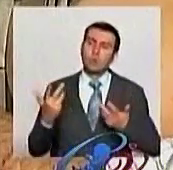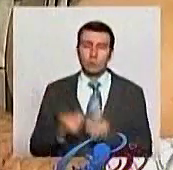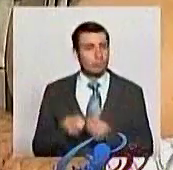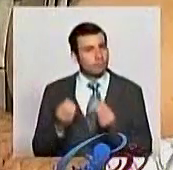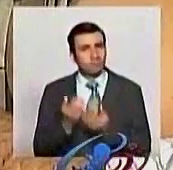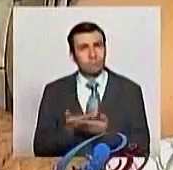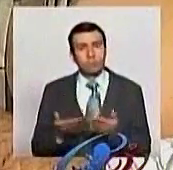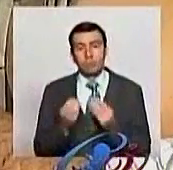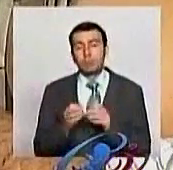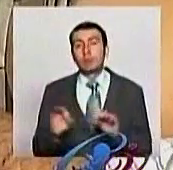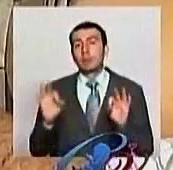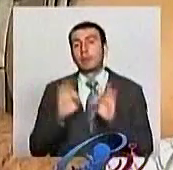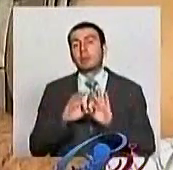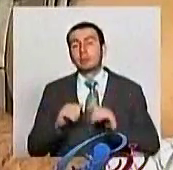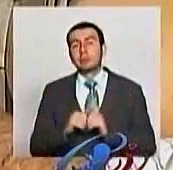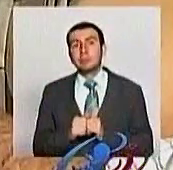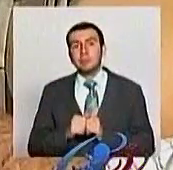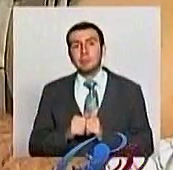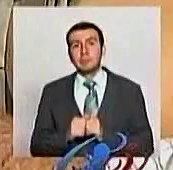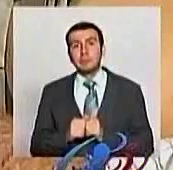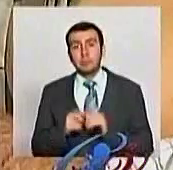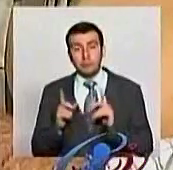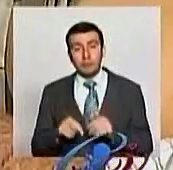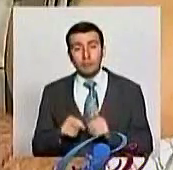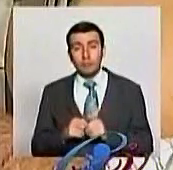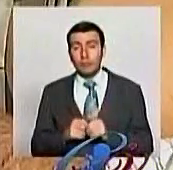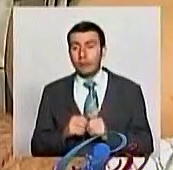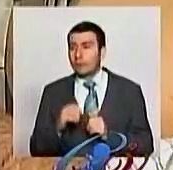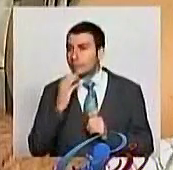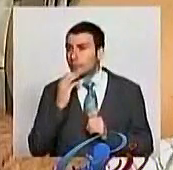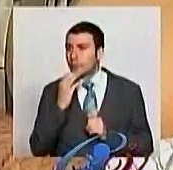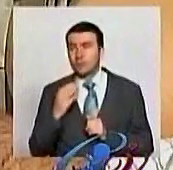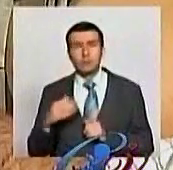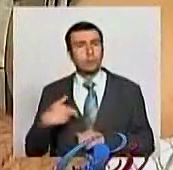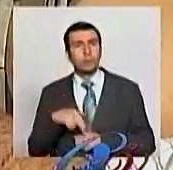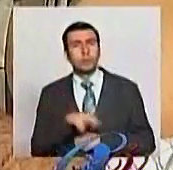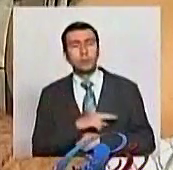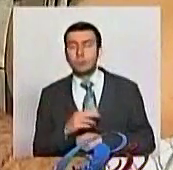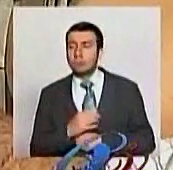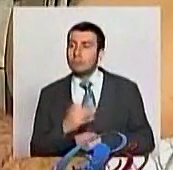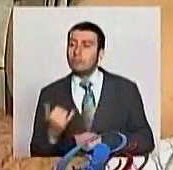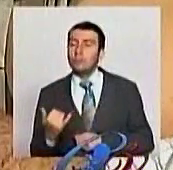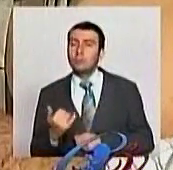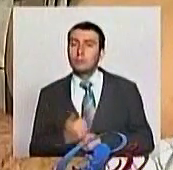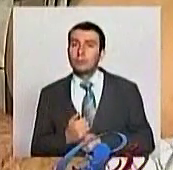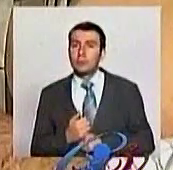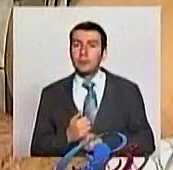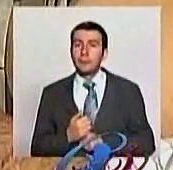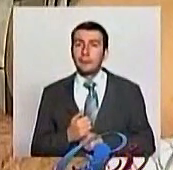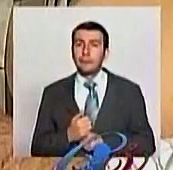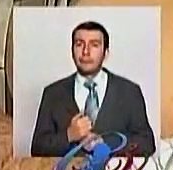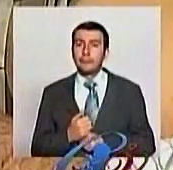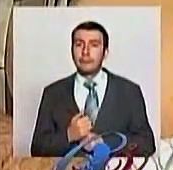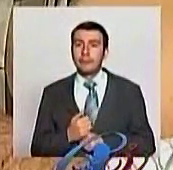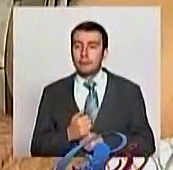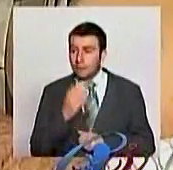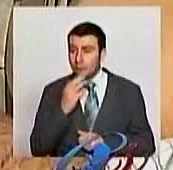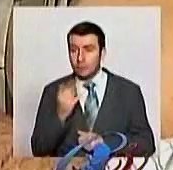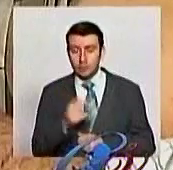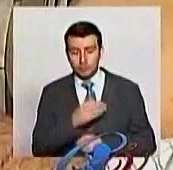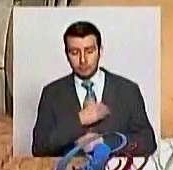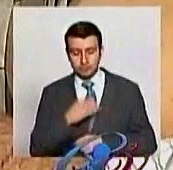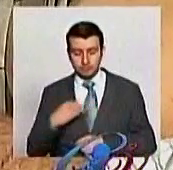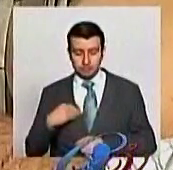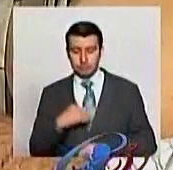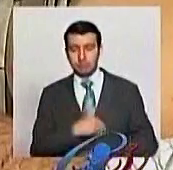importante. Lo otro es que para nosotros, cuando nosotros ponemos este tipo de aparato, necesitamos